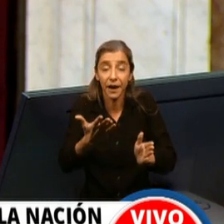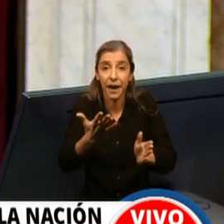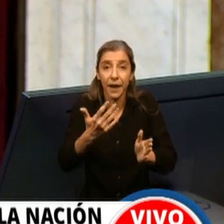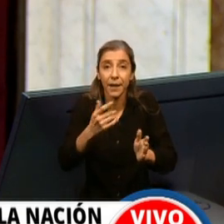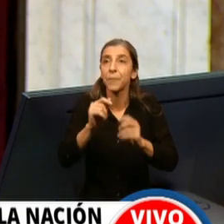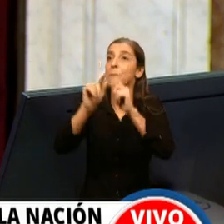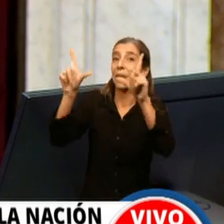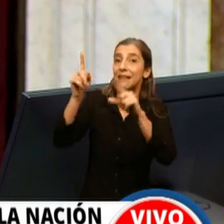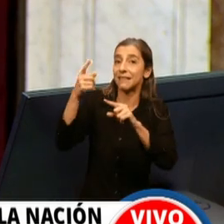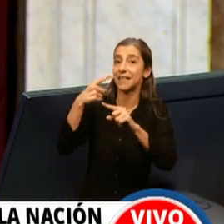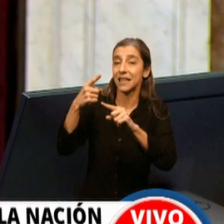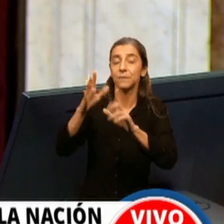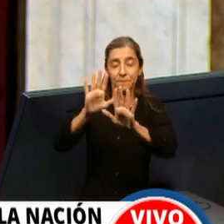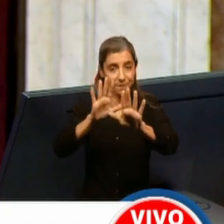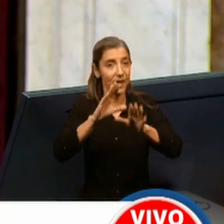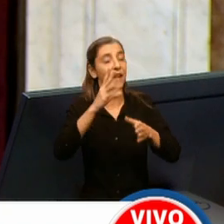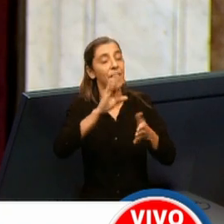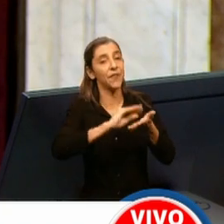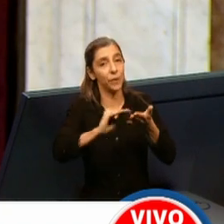si disfrutaba de marcha